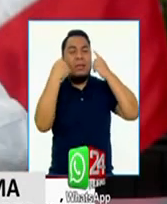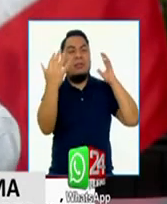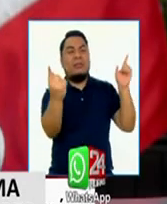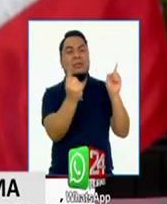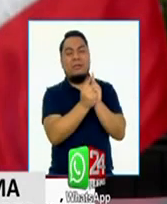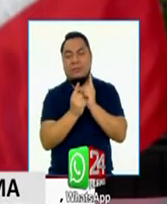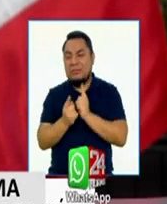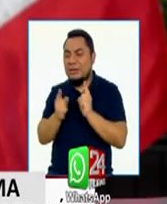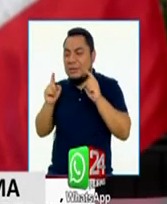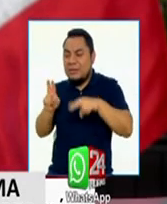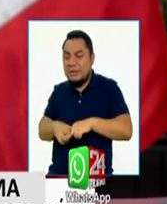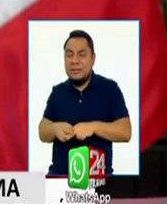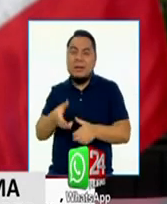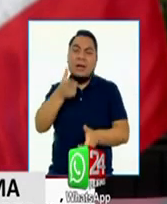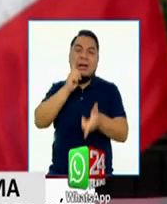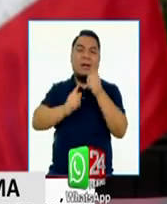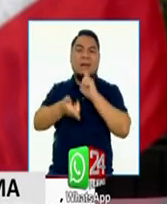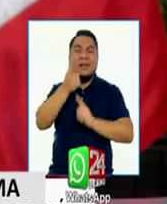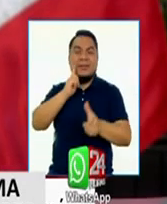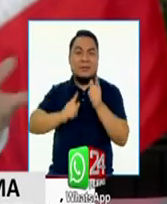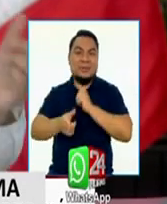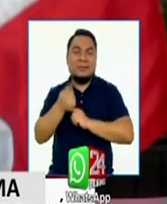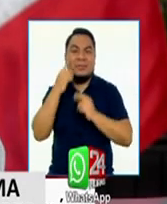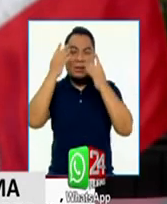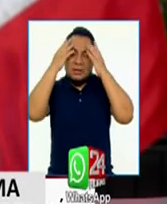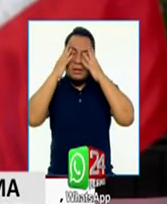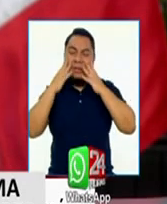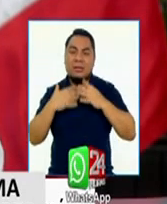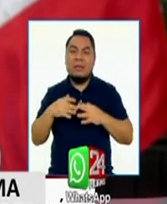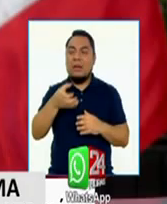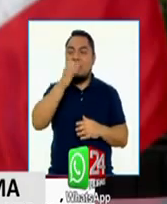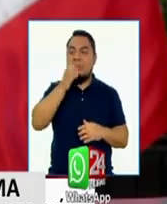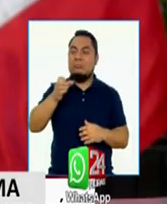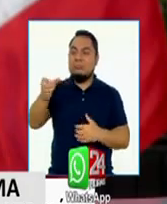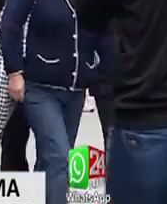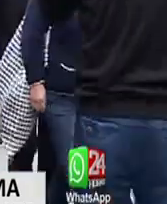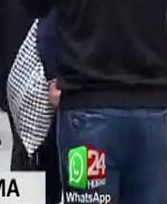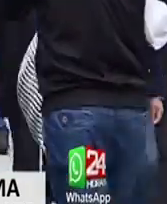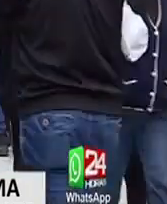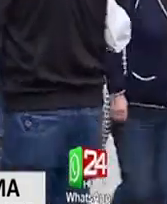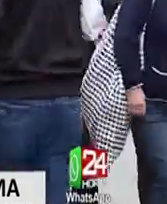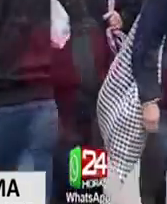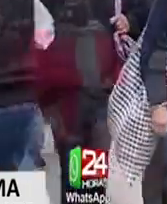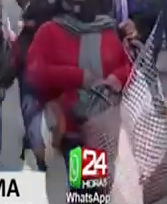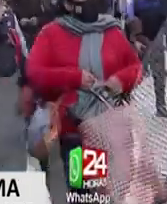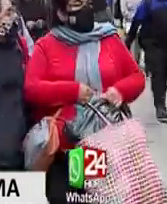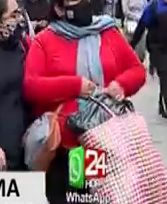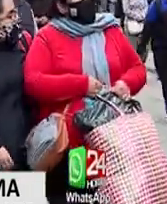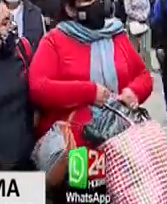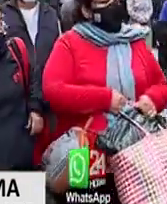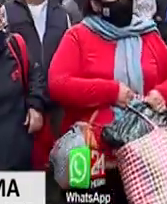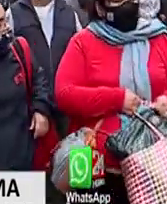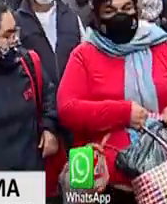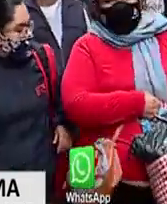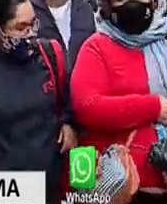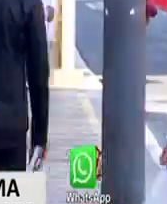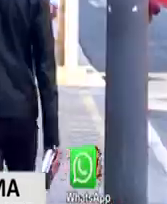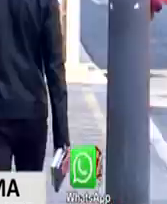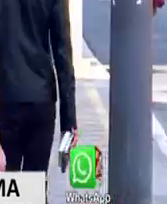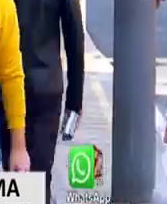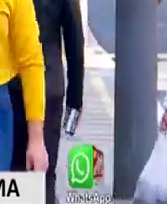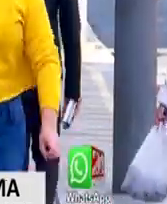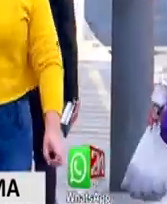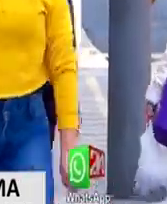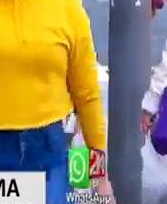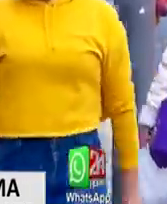una caja de cerveza, y todos giramos la botella con el mismo vaso. Además, el mandatario explicó a qué se